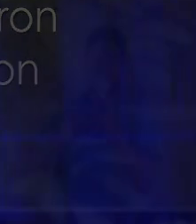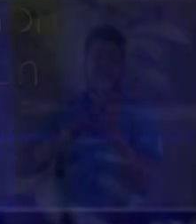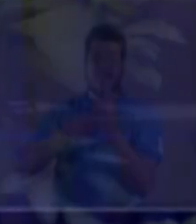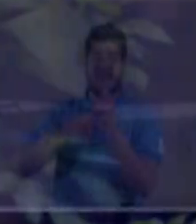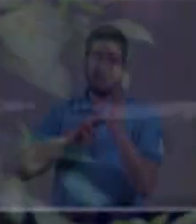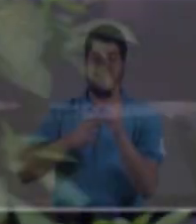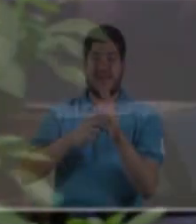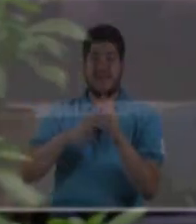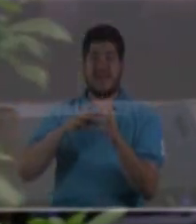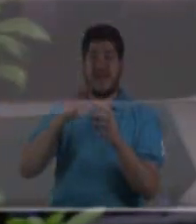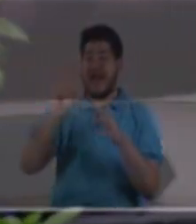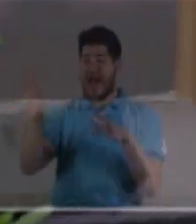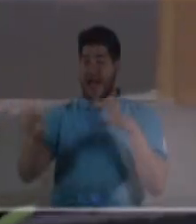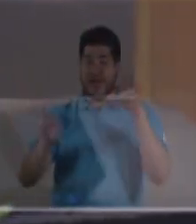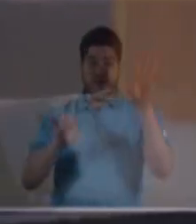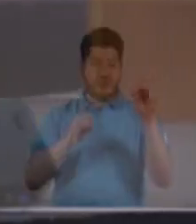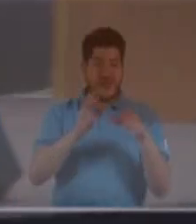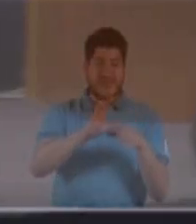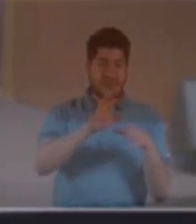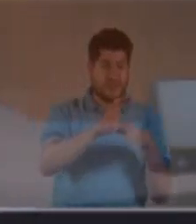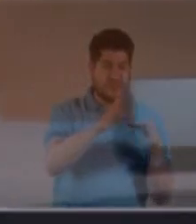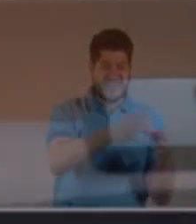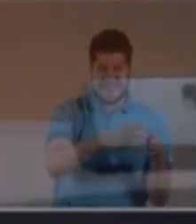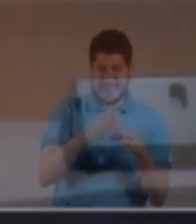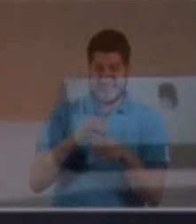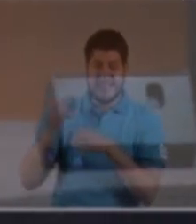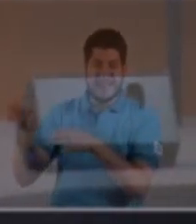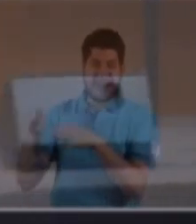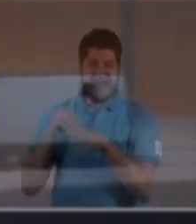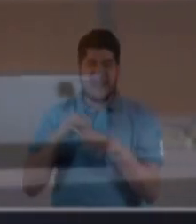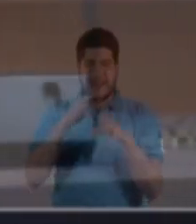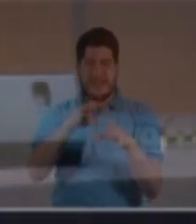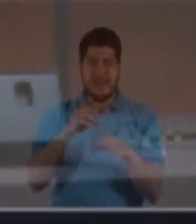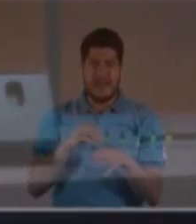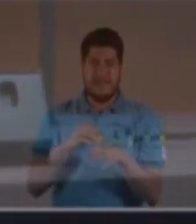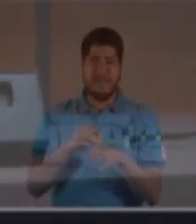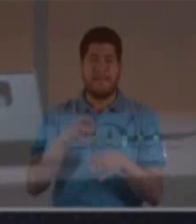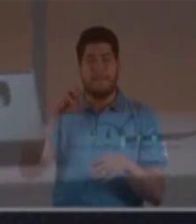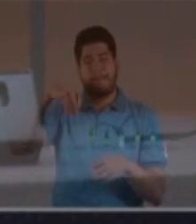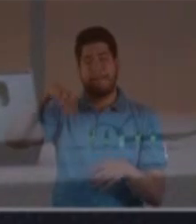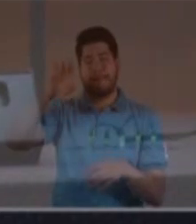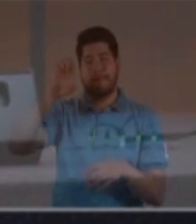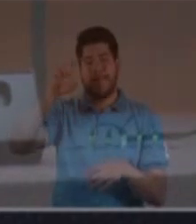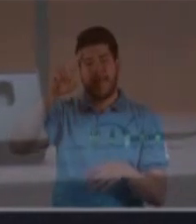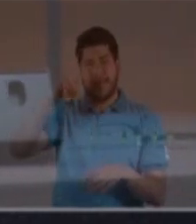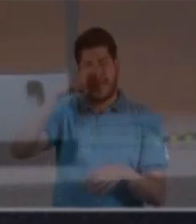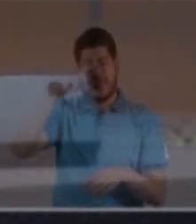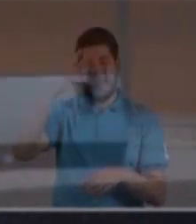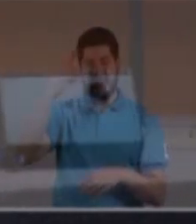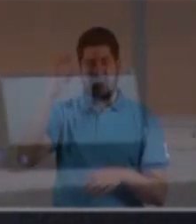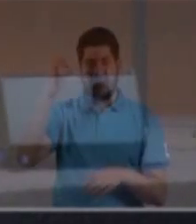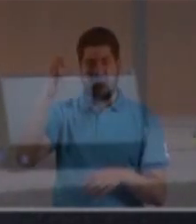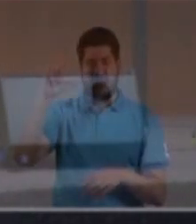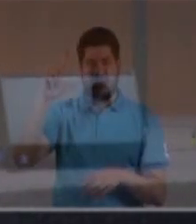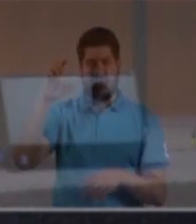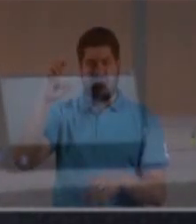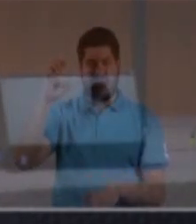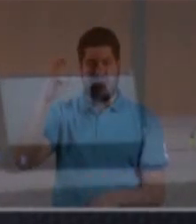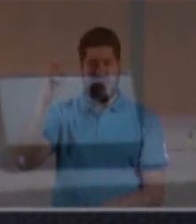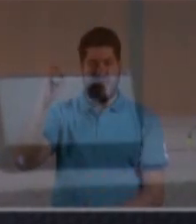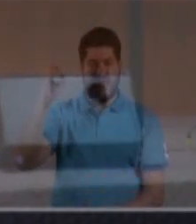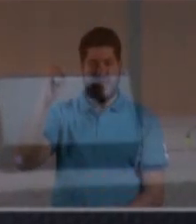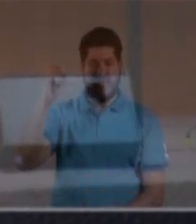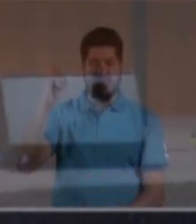una mezcla de hidrocarburos que pueden ser líquidos sólidos y gaseosos pero es una mezcla